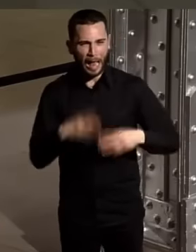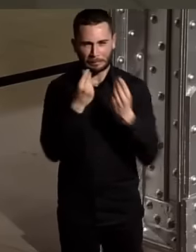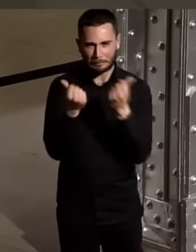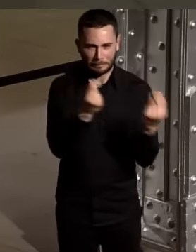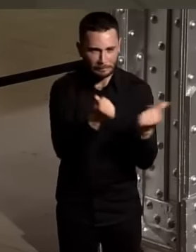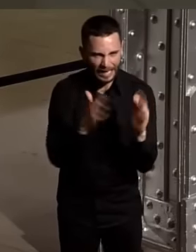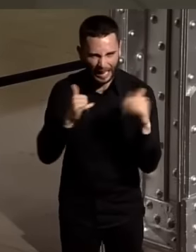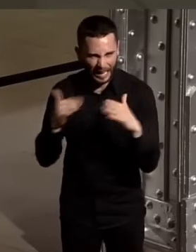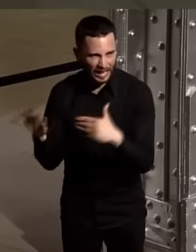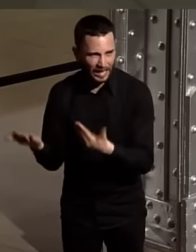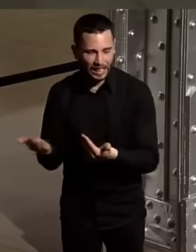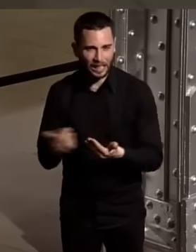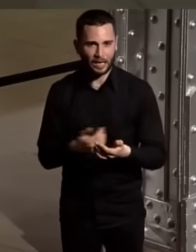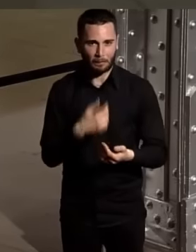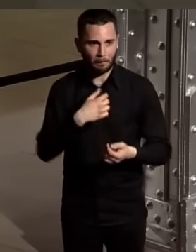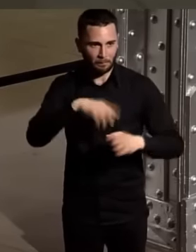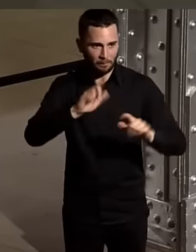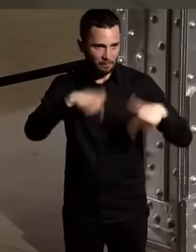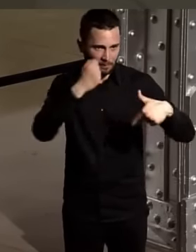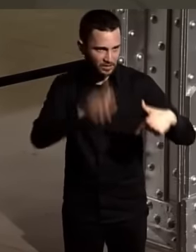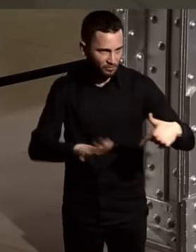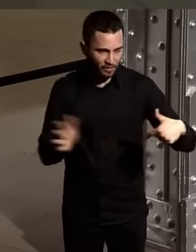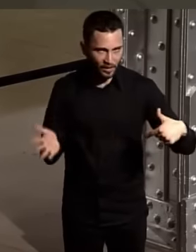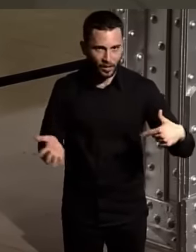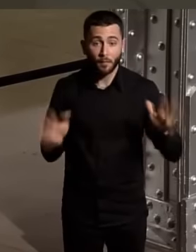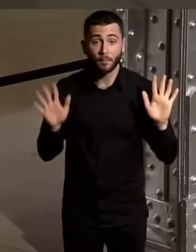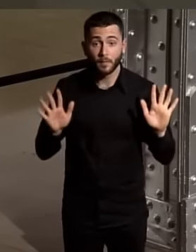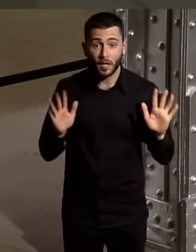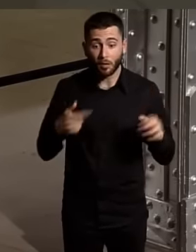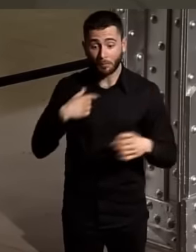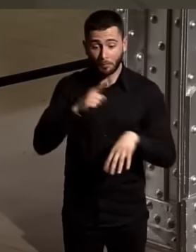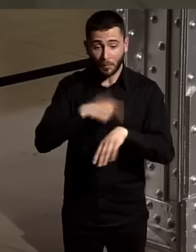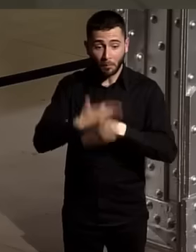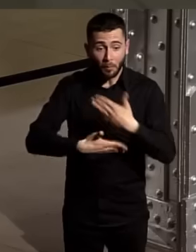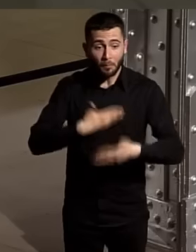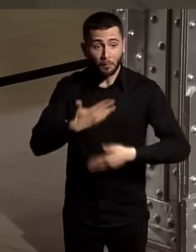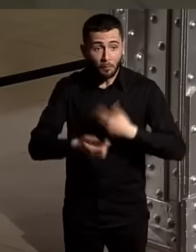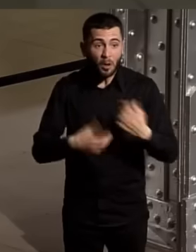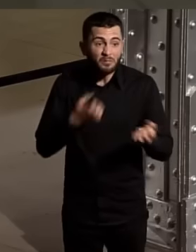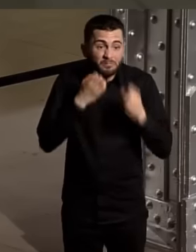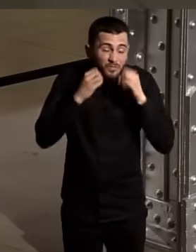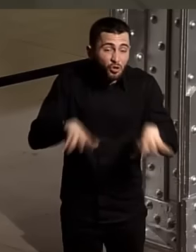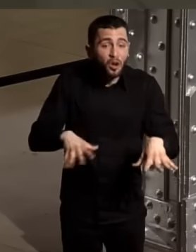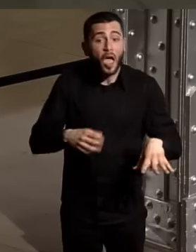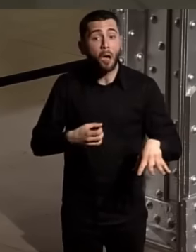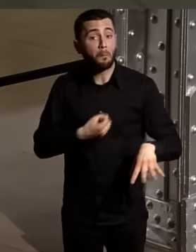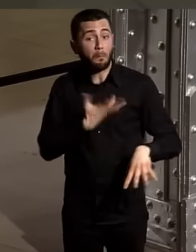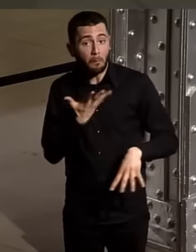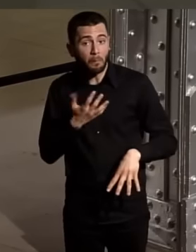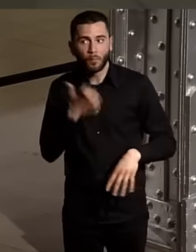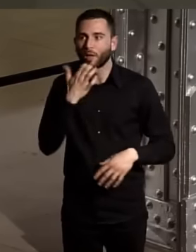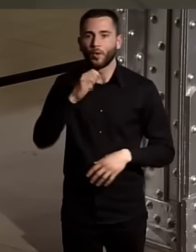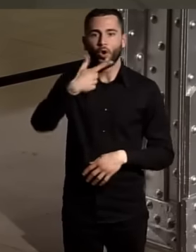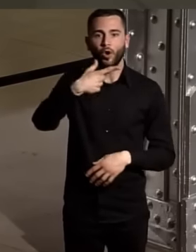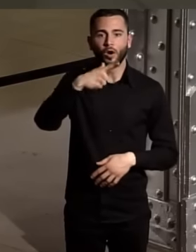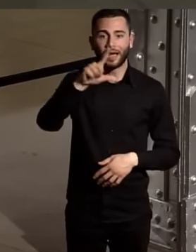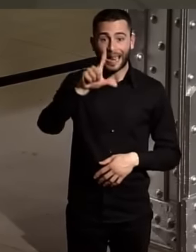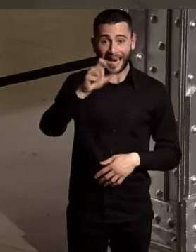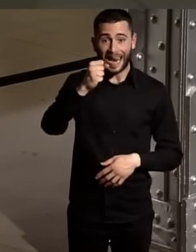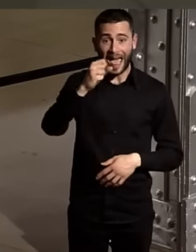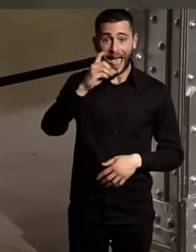era histórico era una basura y con el tiempo ido pensando que pues si la historia es apasionante gladiator por ejemplo está todo